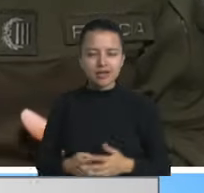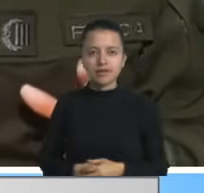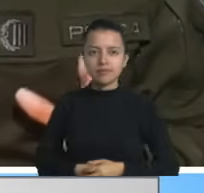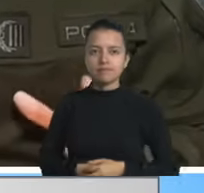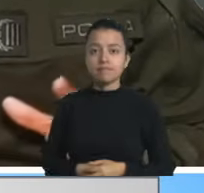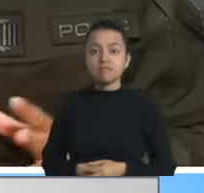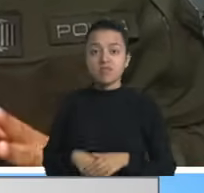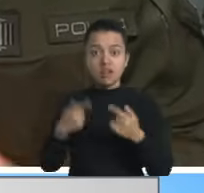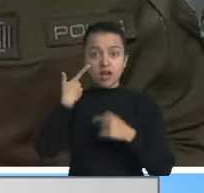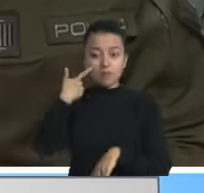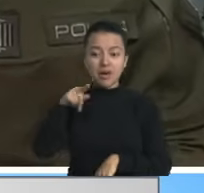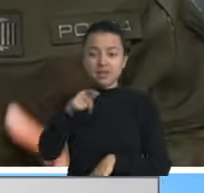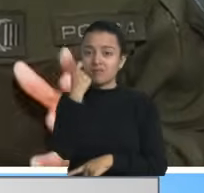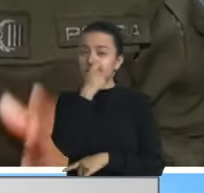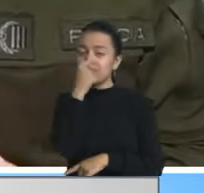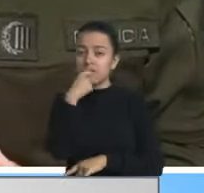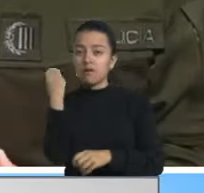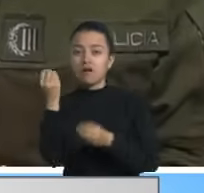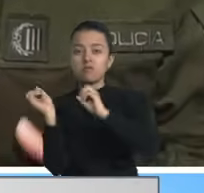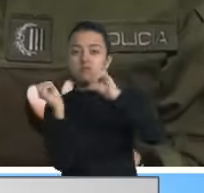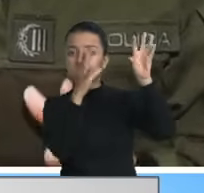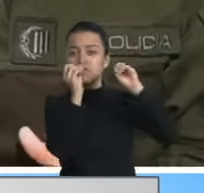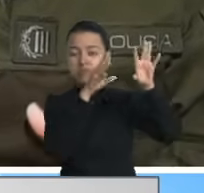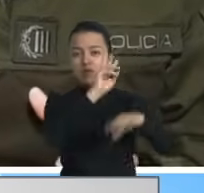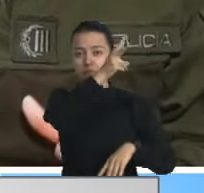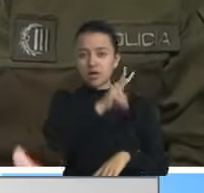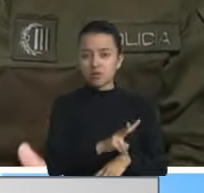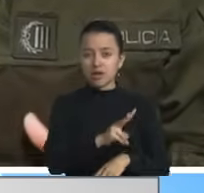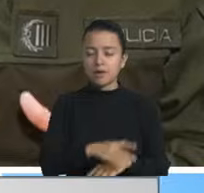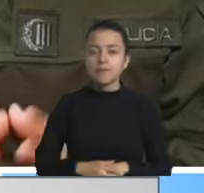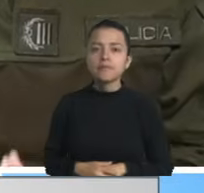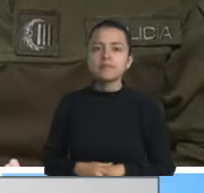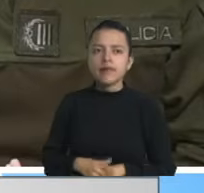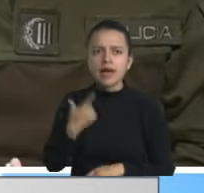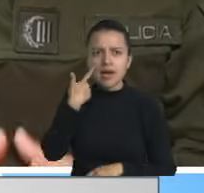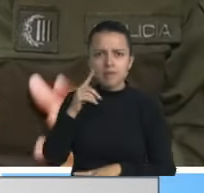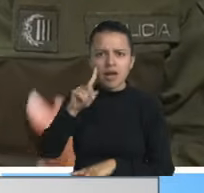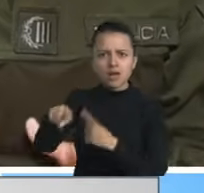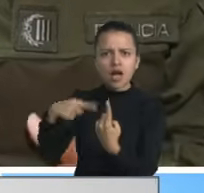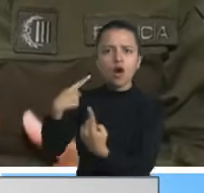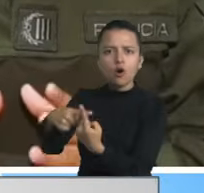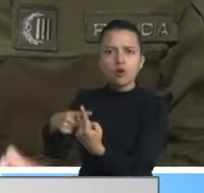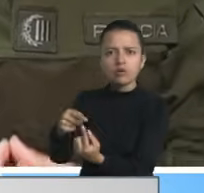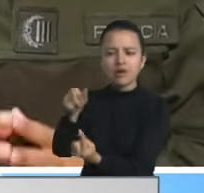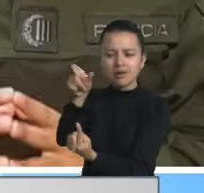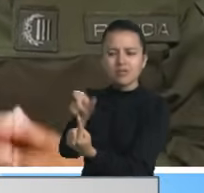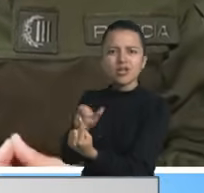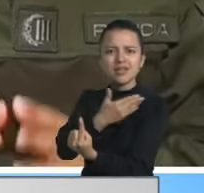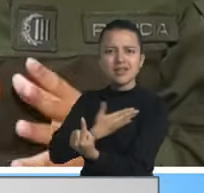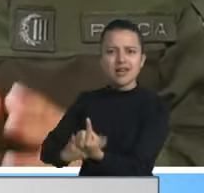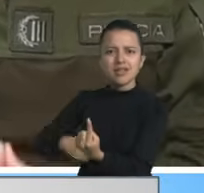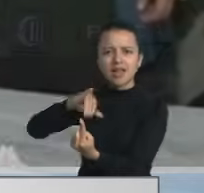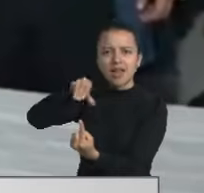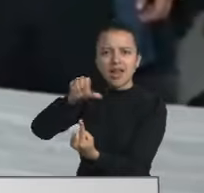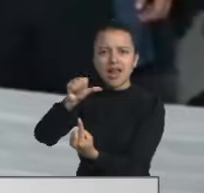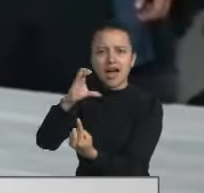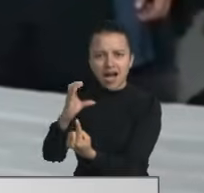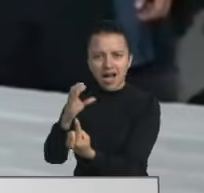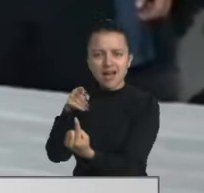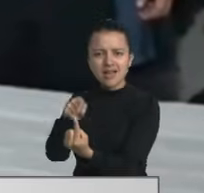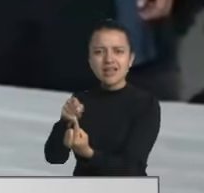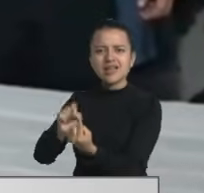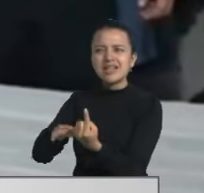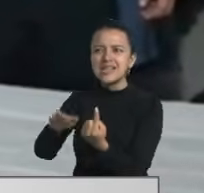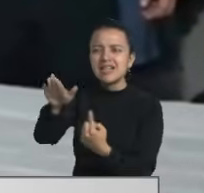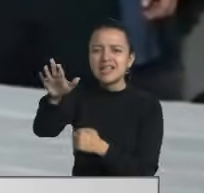parecer, también participó en el homicidio de Juan Carlos Nieto Calvario, presidente de la Junta de Acción Comunal de la